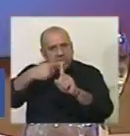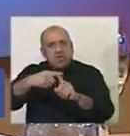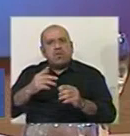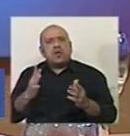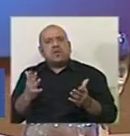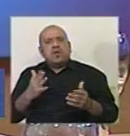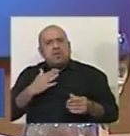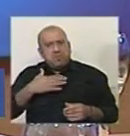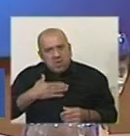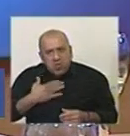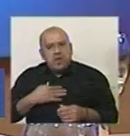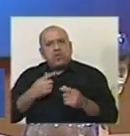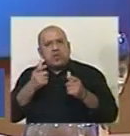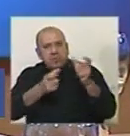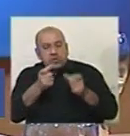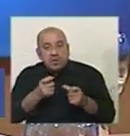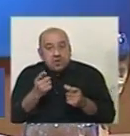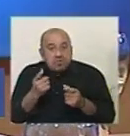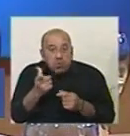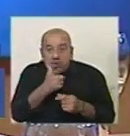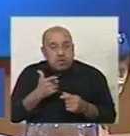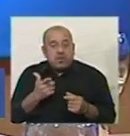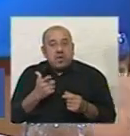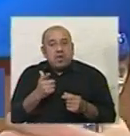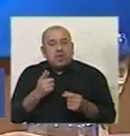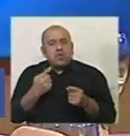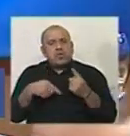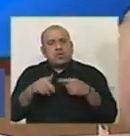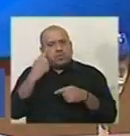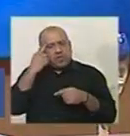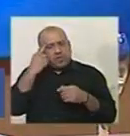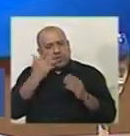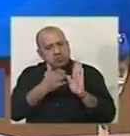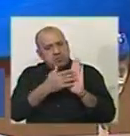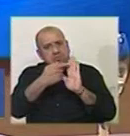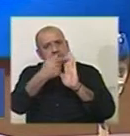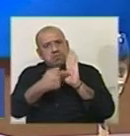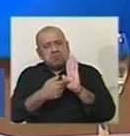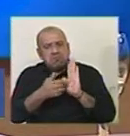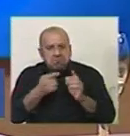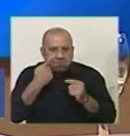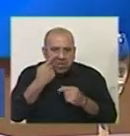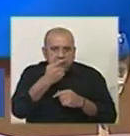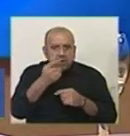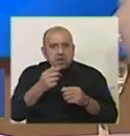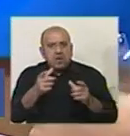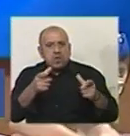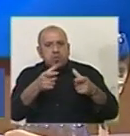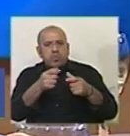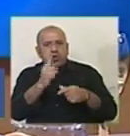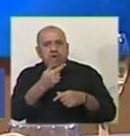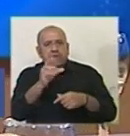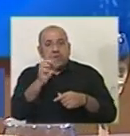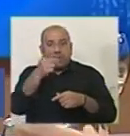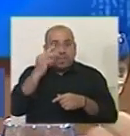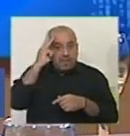historia en este momento tan complejo. Entonces, uno mira y dice, asusta, ¿no?, la foto, porque uno es un príncipe que